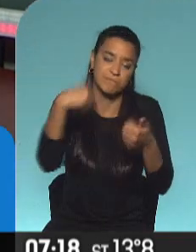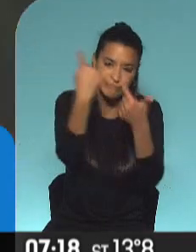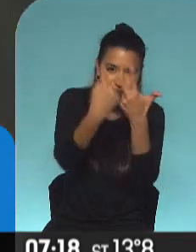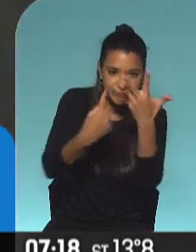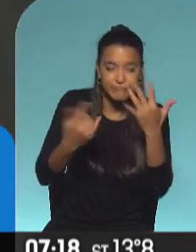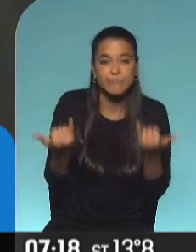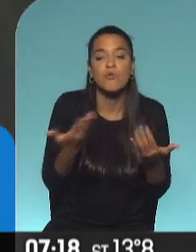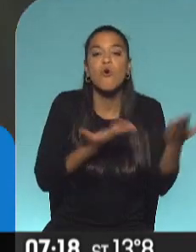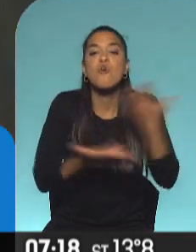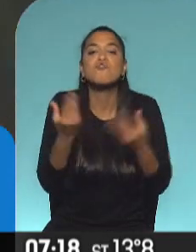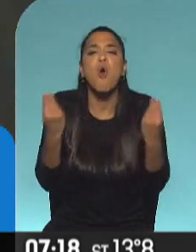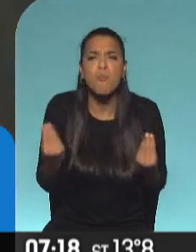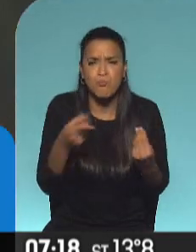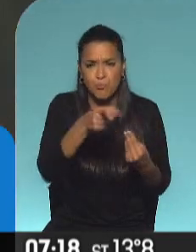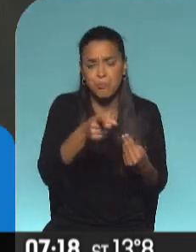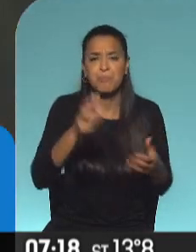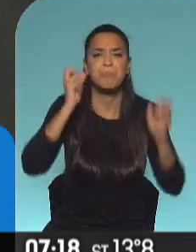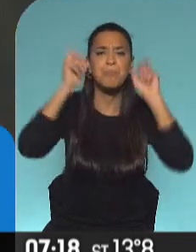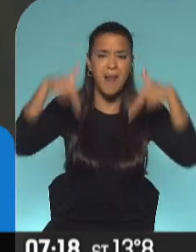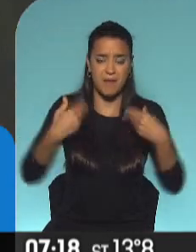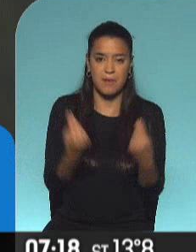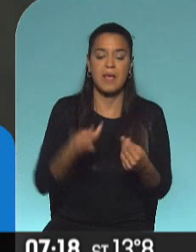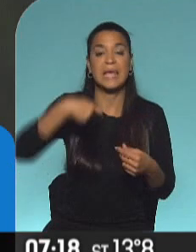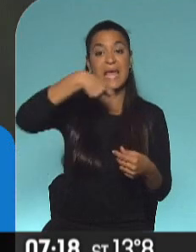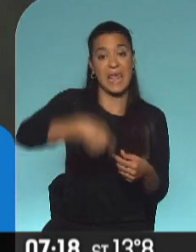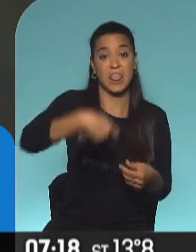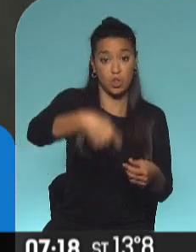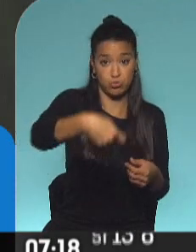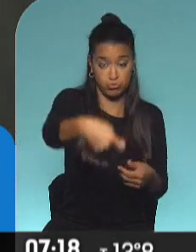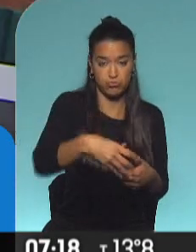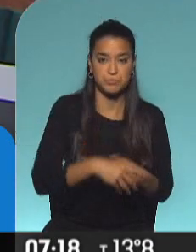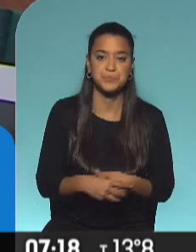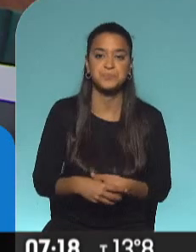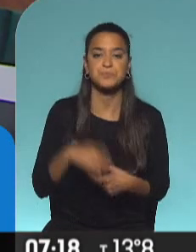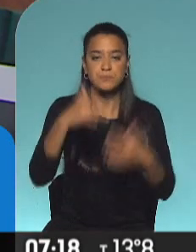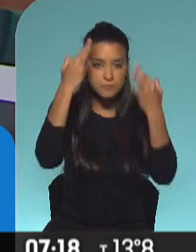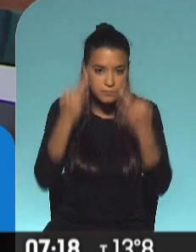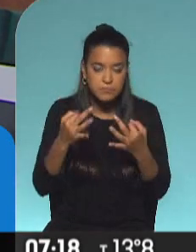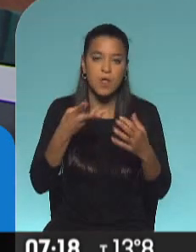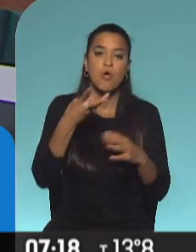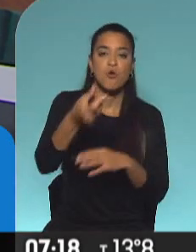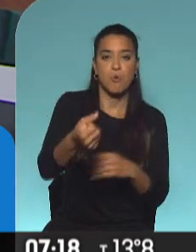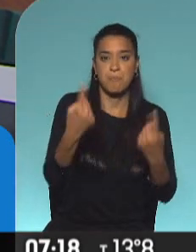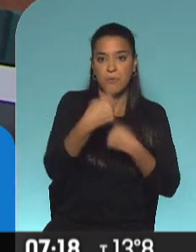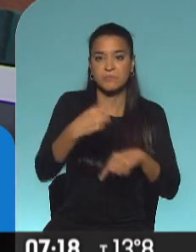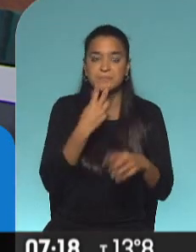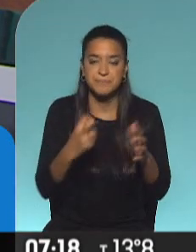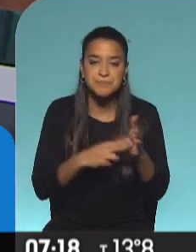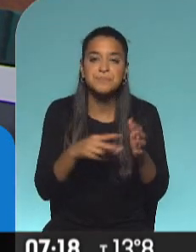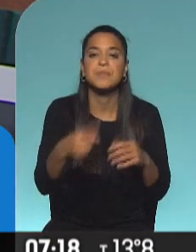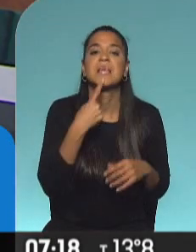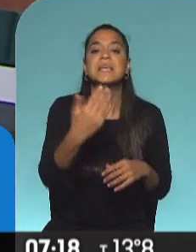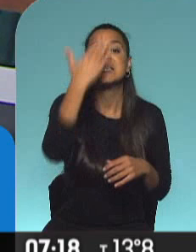entonces en qué va a consistir este plan. Van a ser créditos para justamente compra de electrodomésticos,